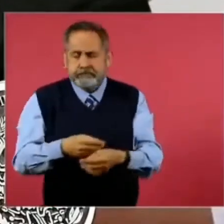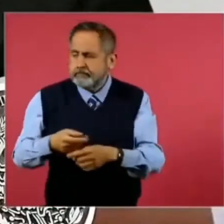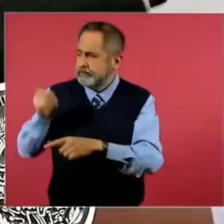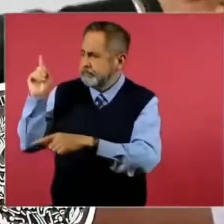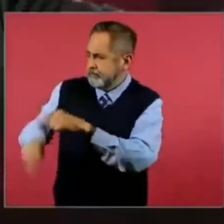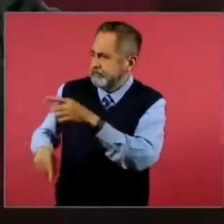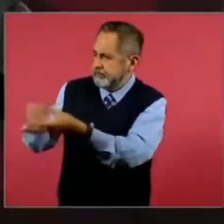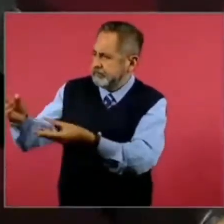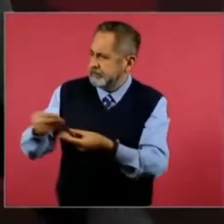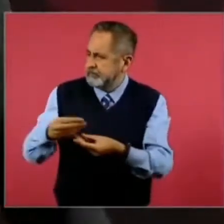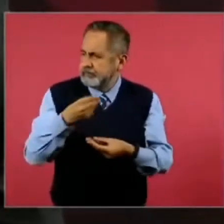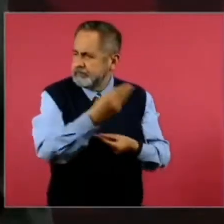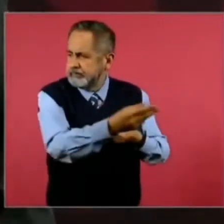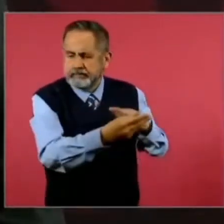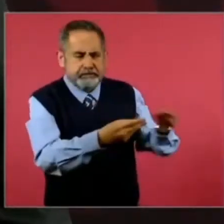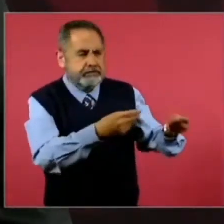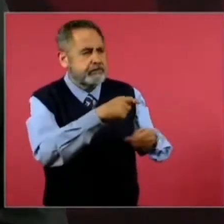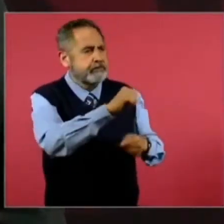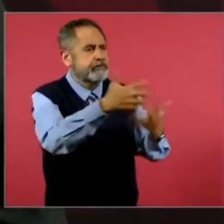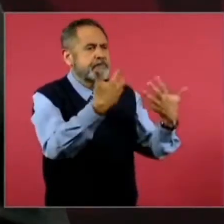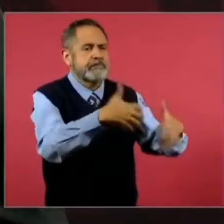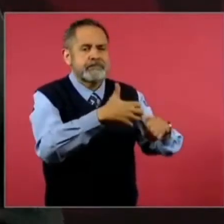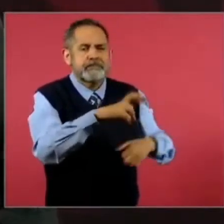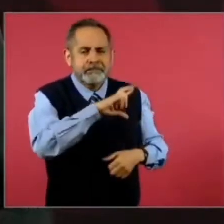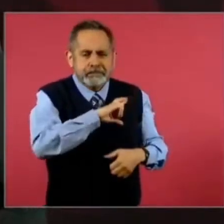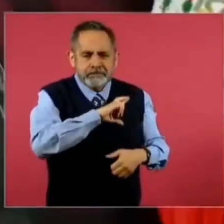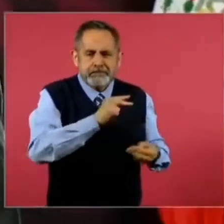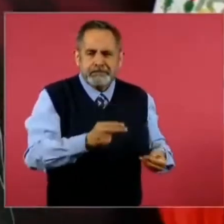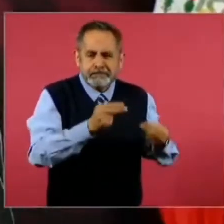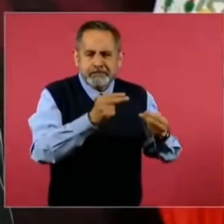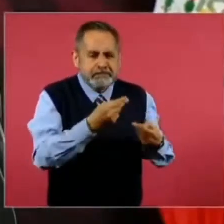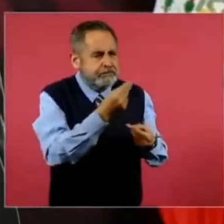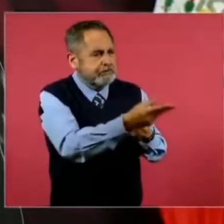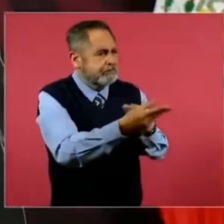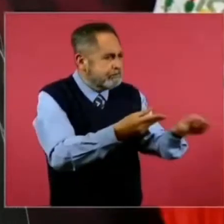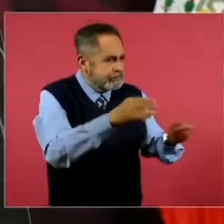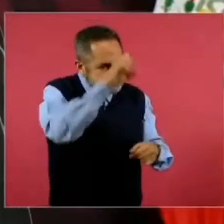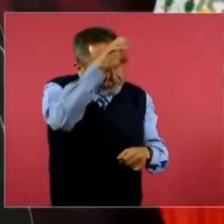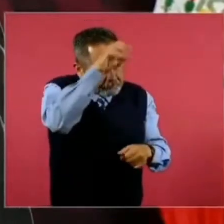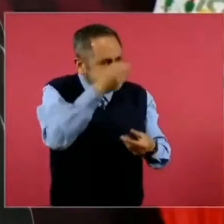de la nación, empresas, minas,